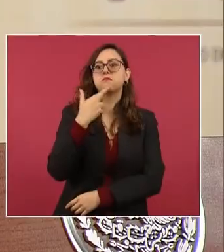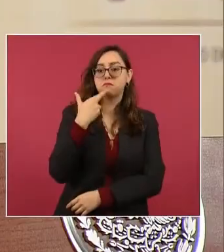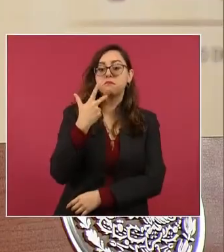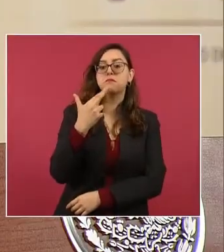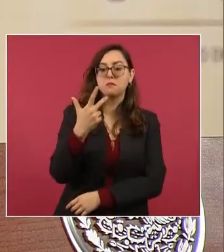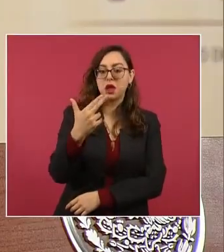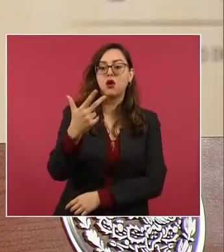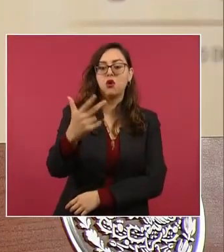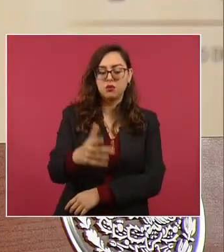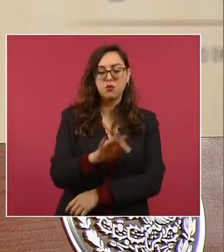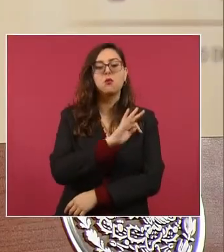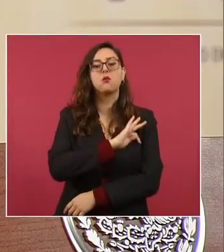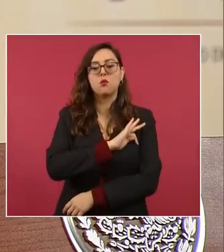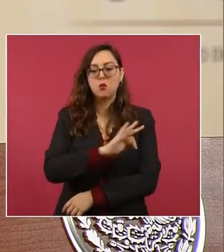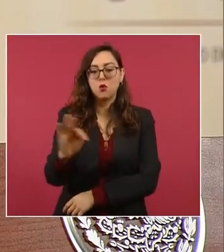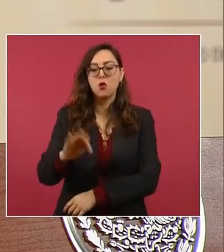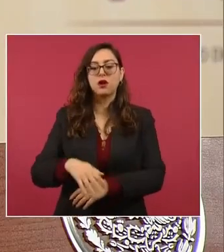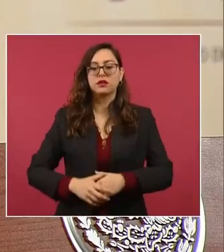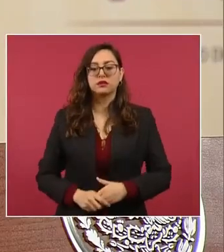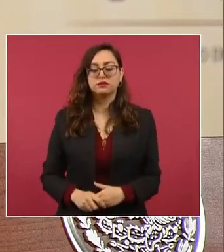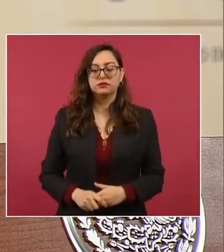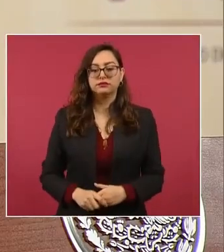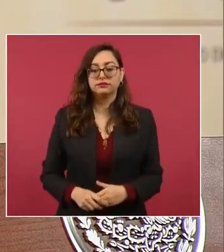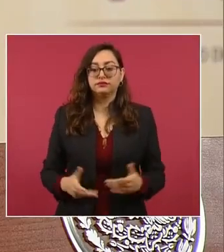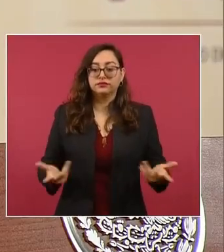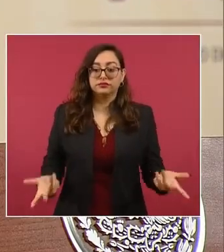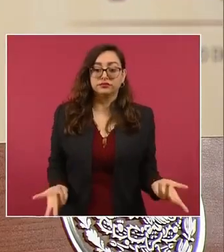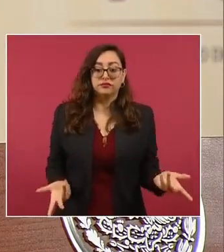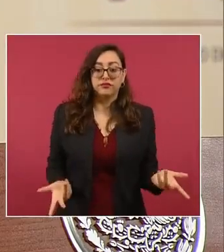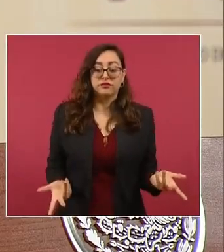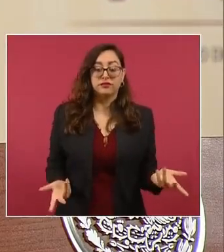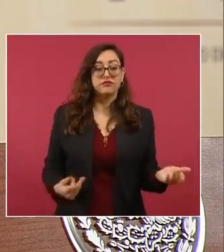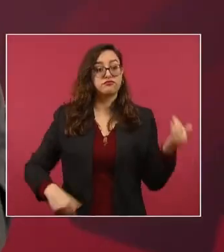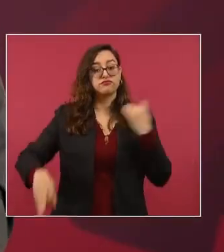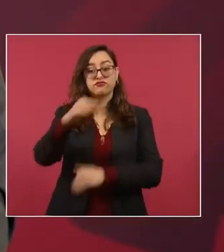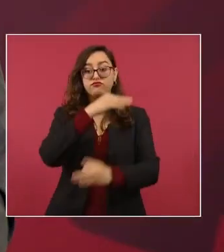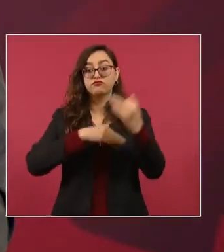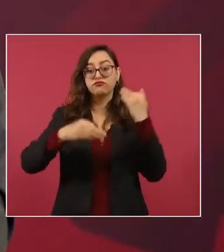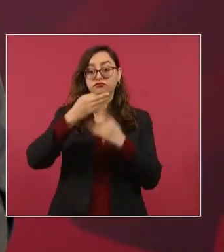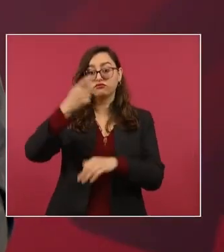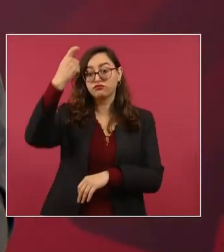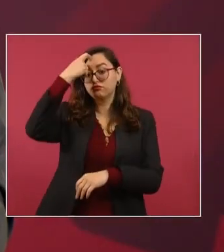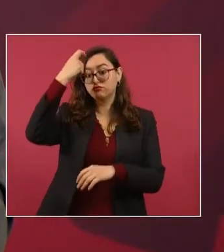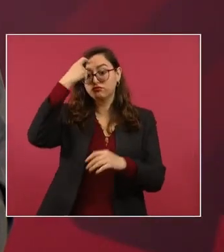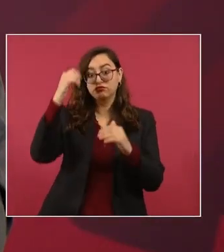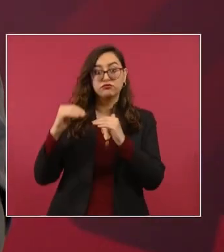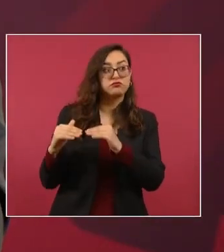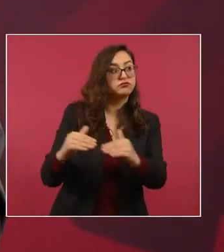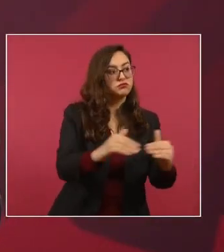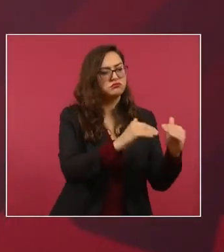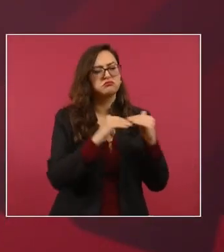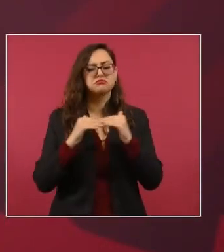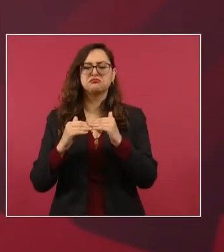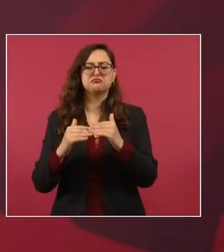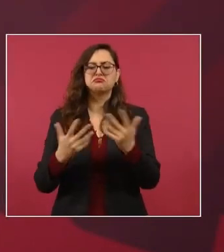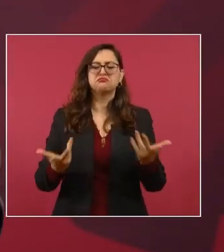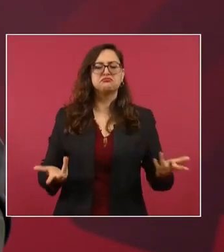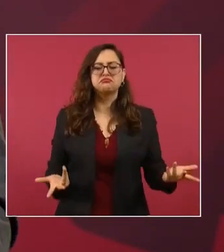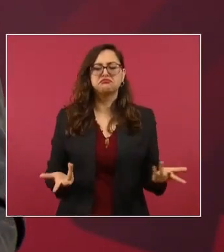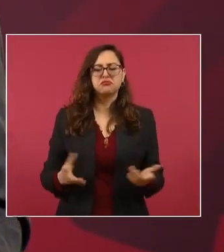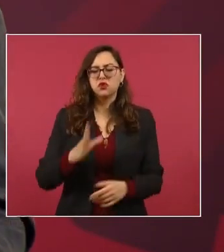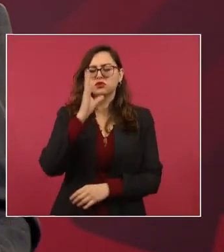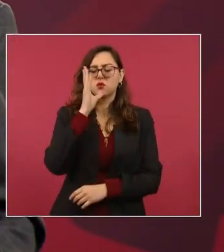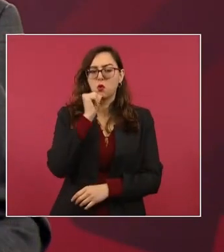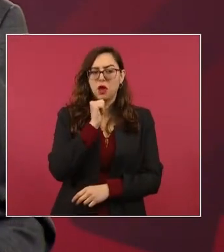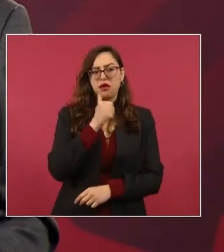Y además no debemos de aspirar a que todos pensemos igual, porque eso sería